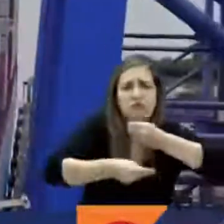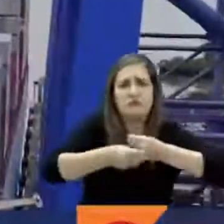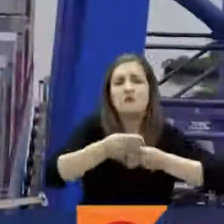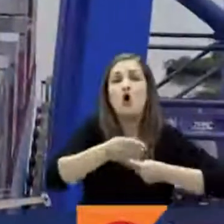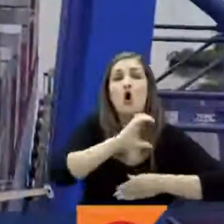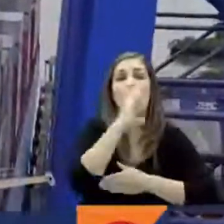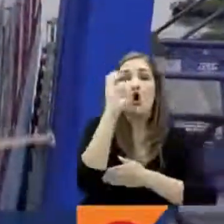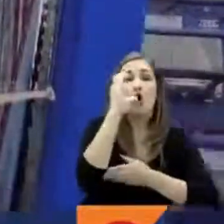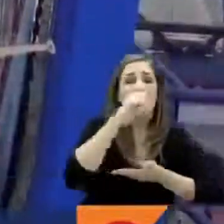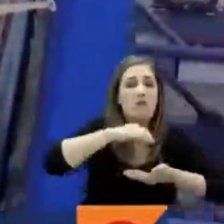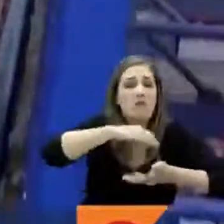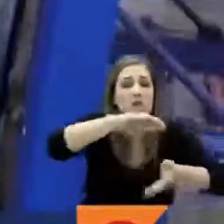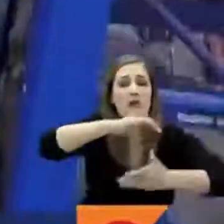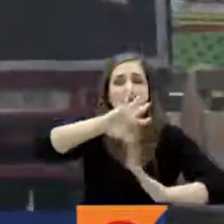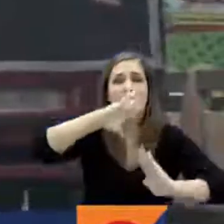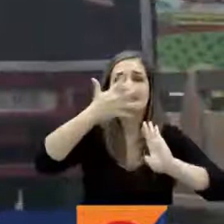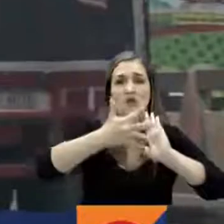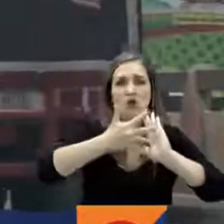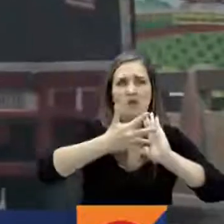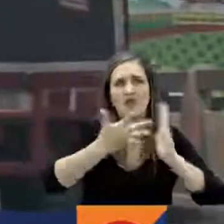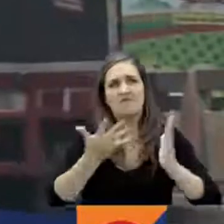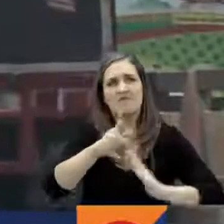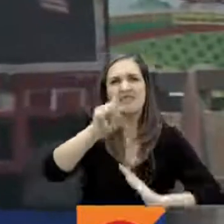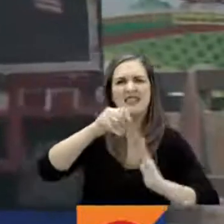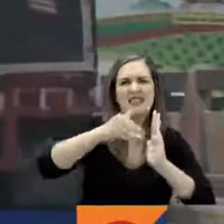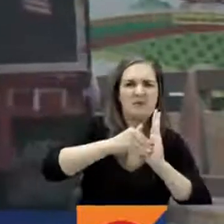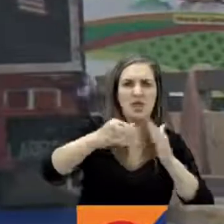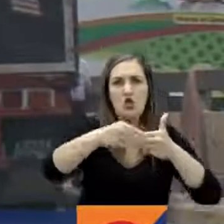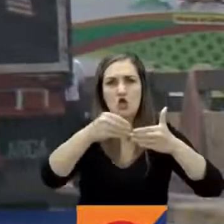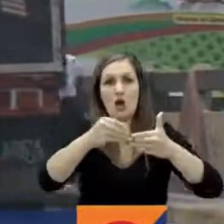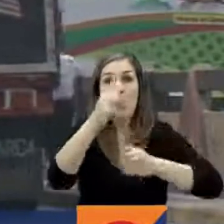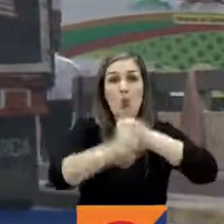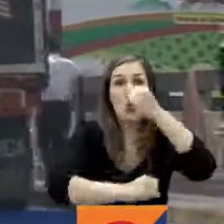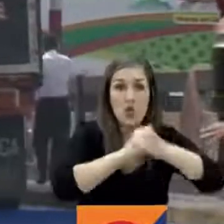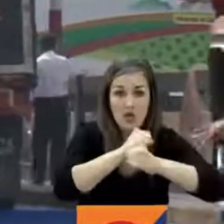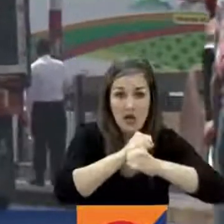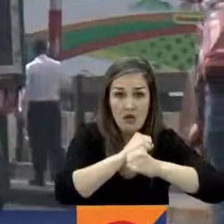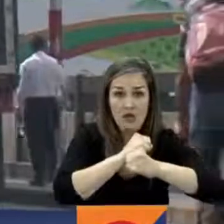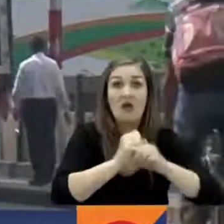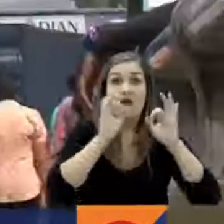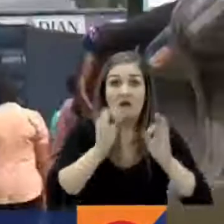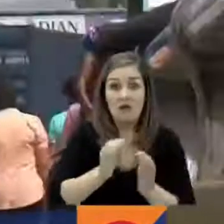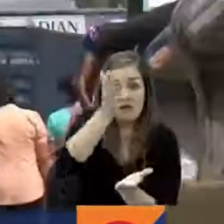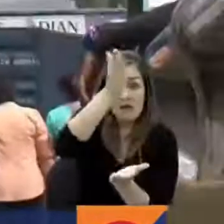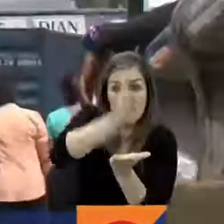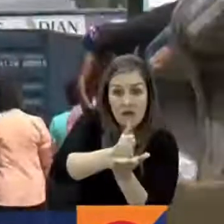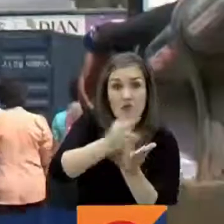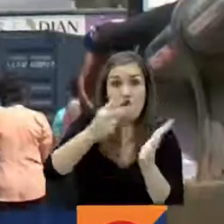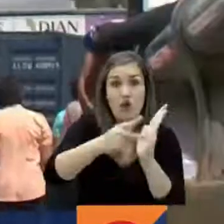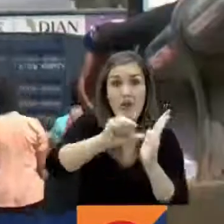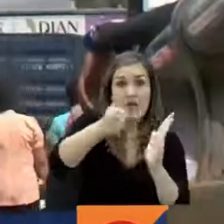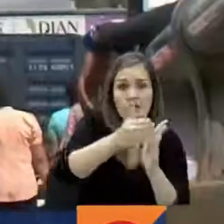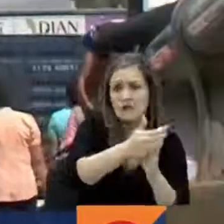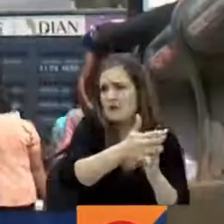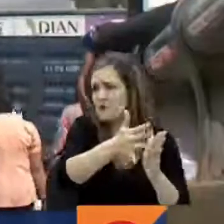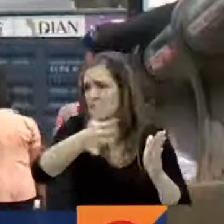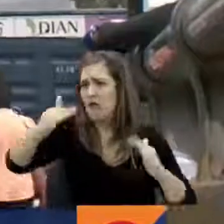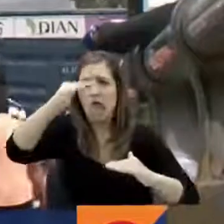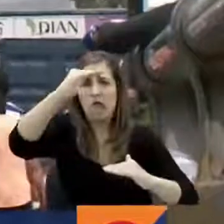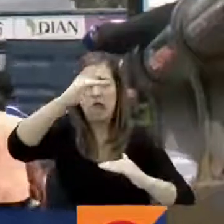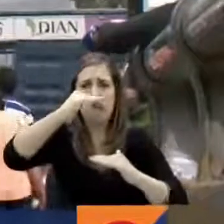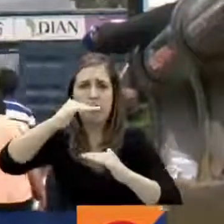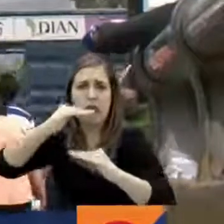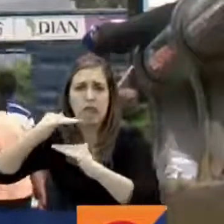millones de dólares por año. Después del rompimiento de relaciones, el comercio frenó y, por ejemplo, en el primer trimestre de 2022 la cifra tan solo